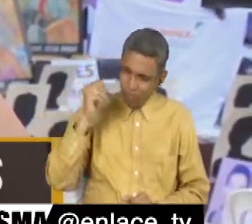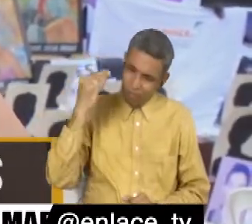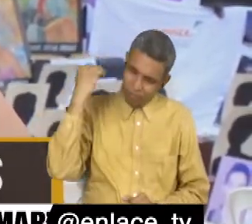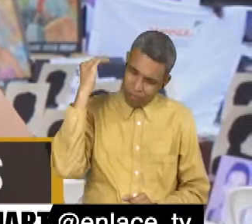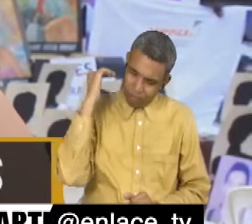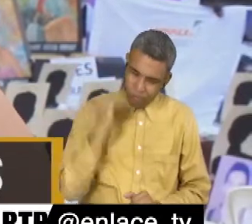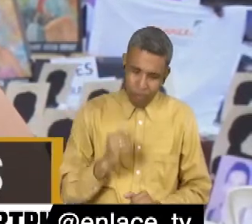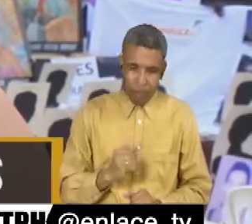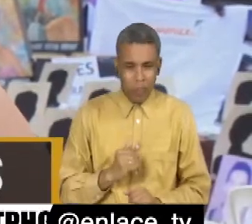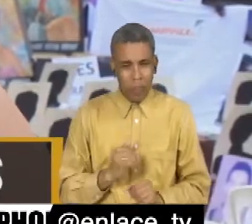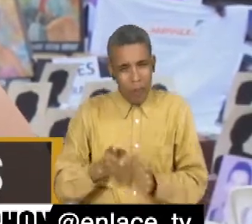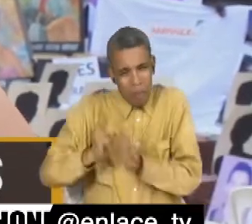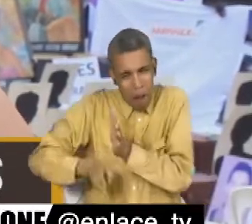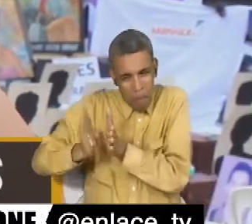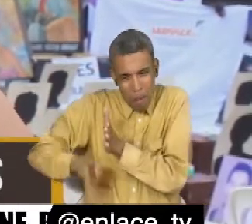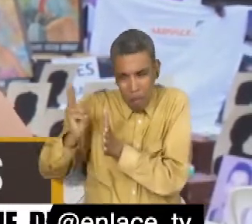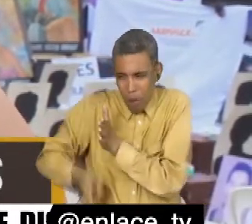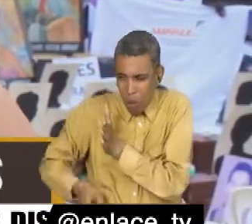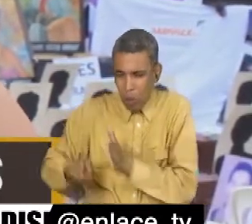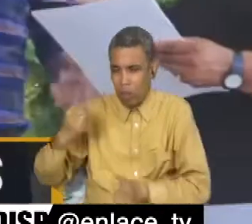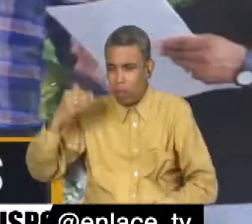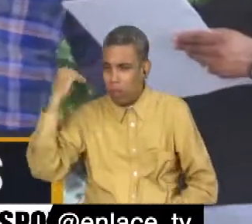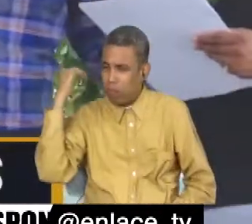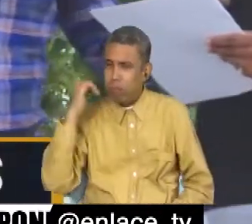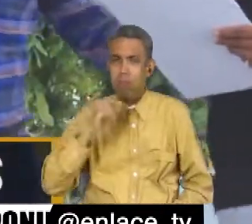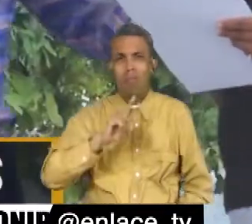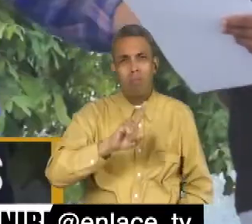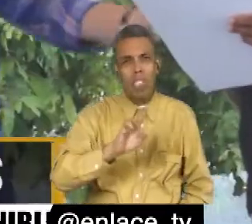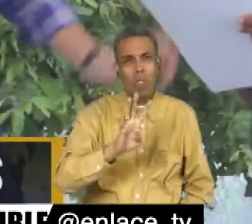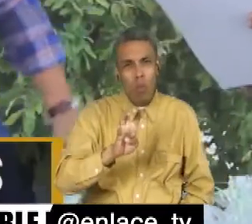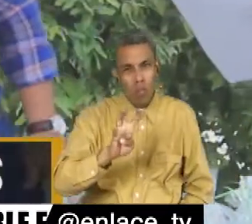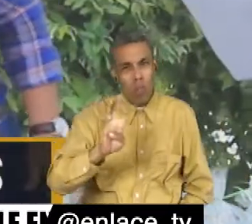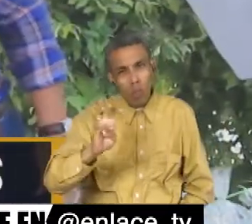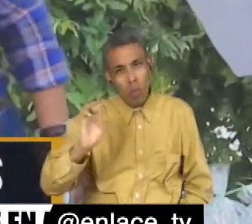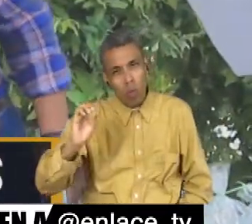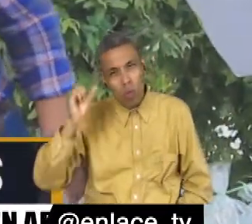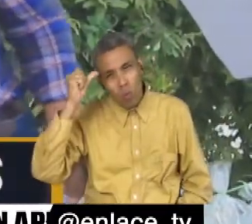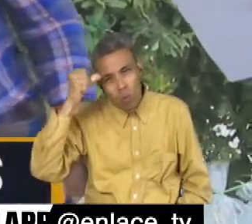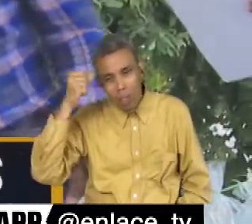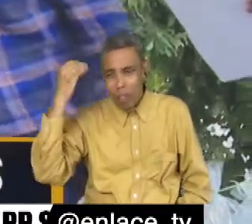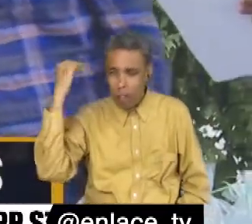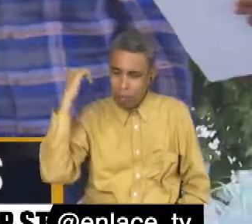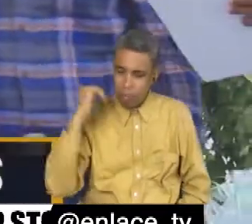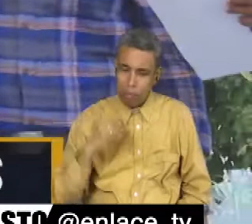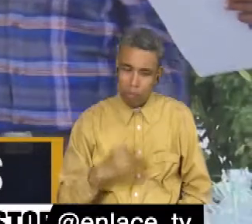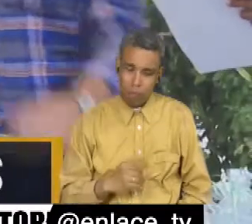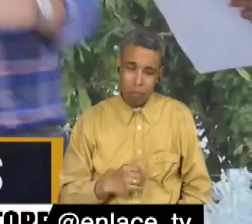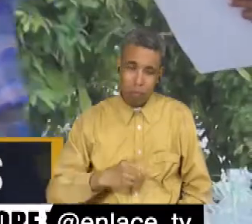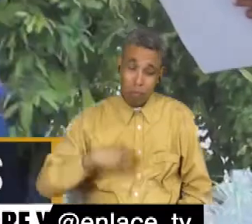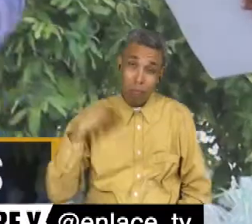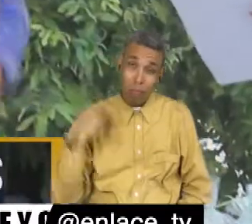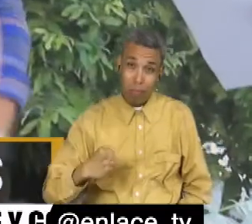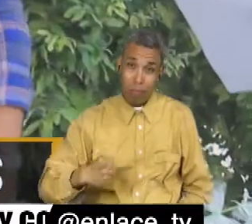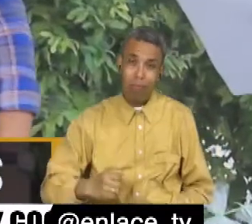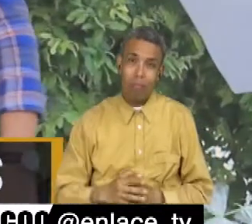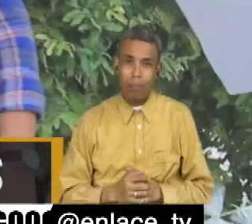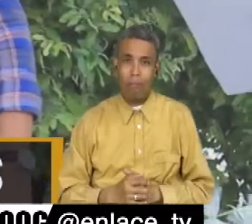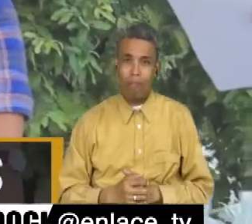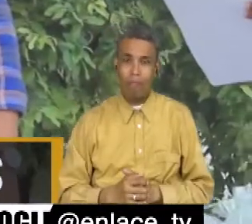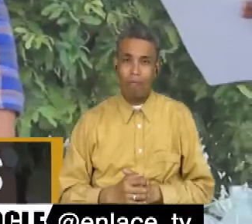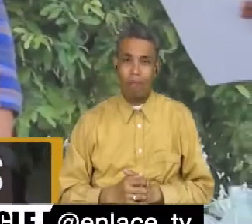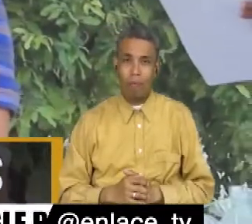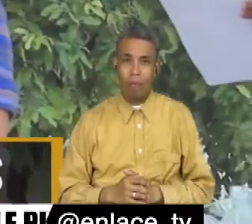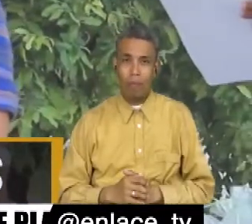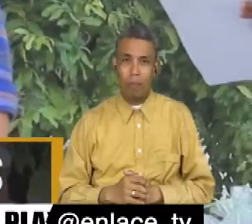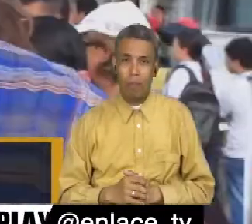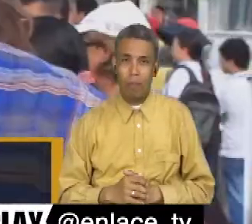que vivió Barranca Bermeja en los años 90. Una vez más la Oficina de Paz y Convivencia se une a este tipo de actividades